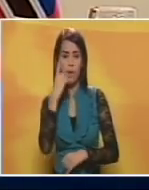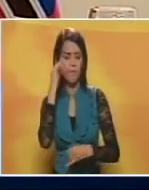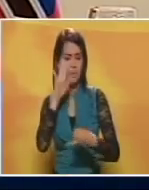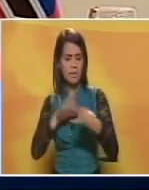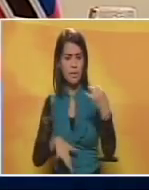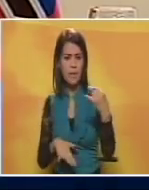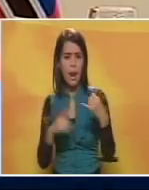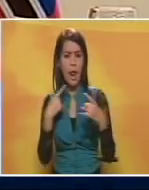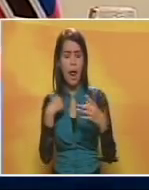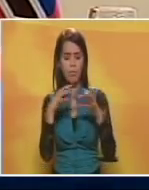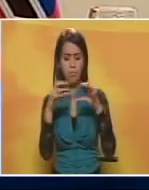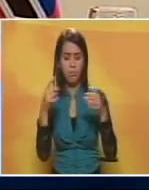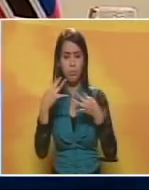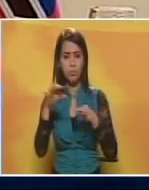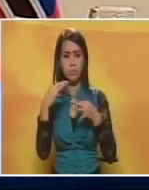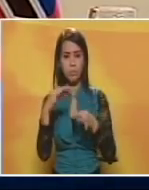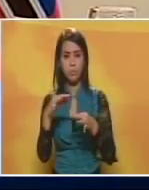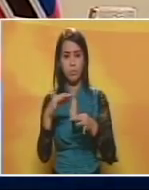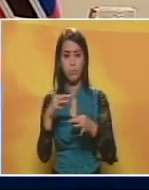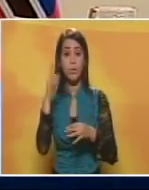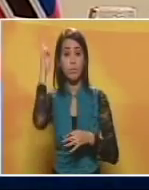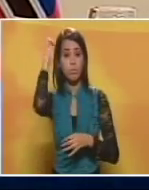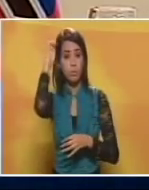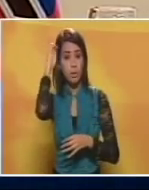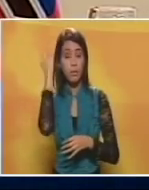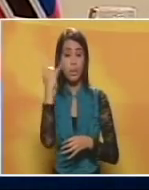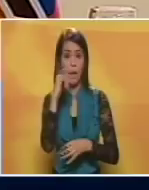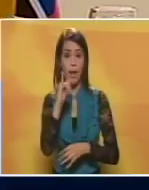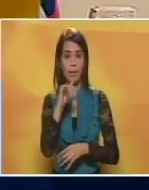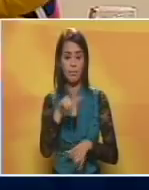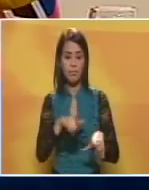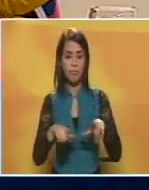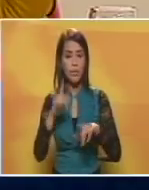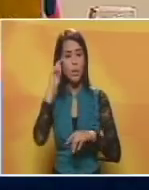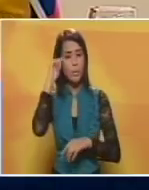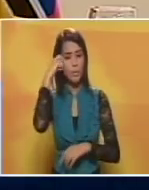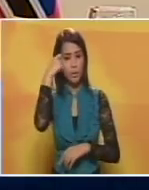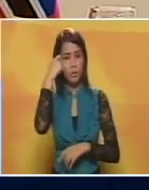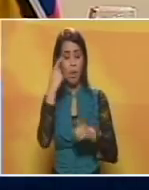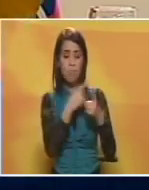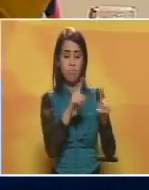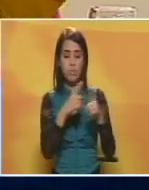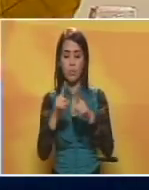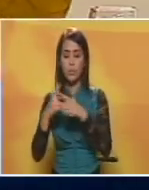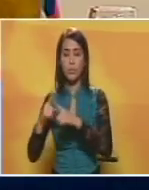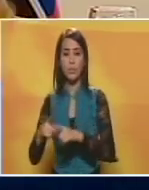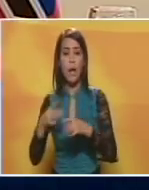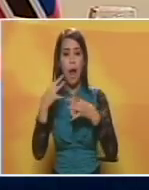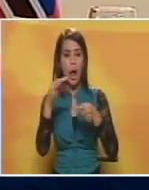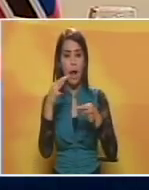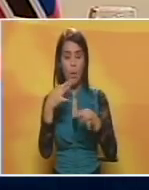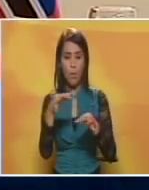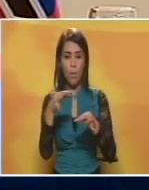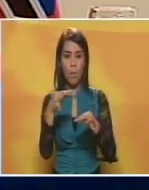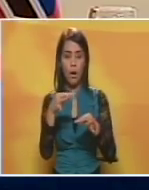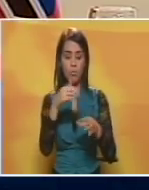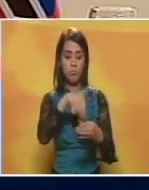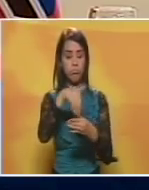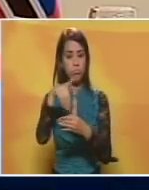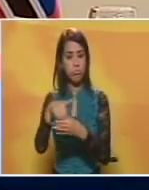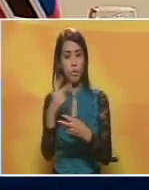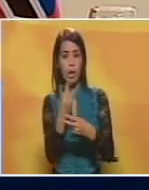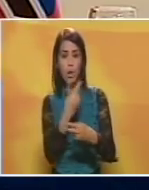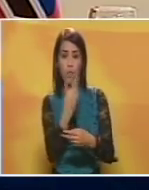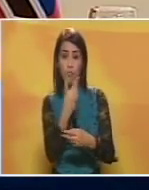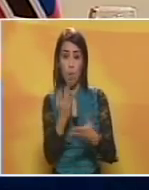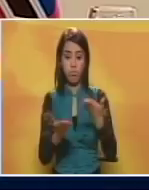boleta tienen el voto indígena. Se lo estamos recordando por esta diferenciación que hay en los dos